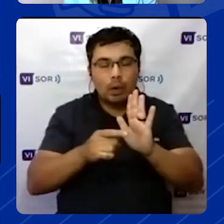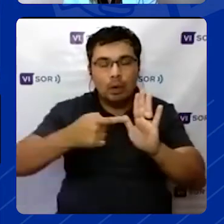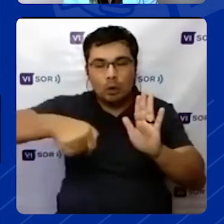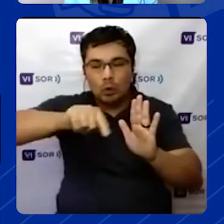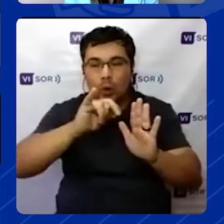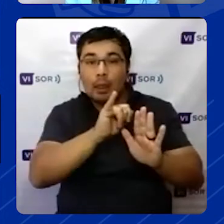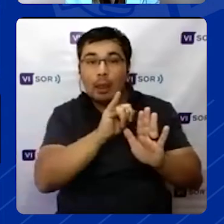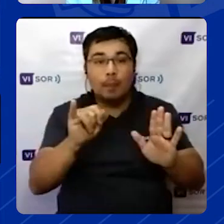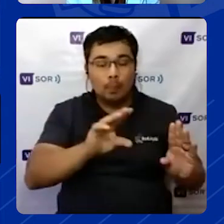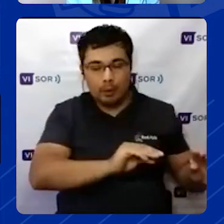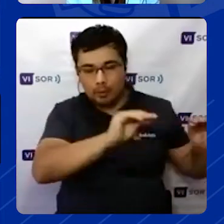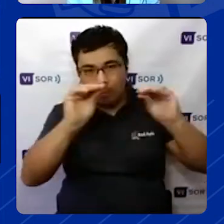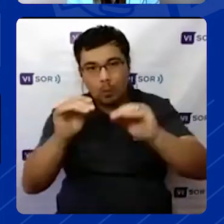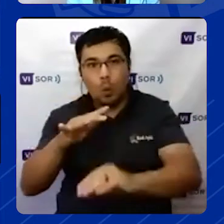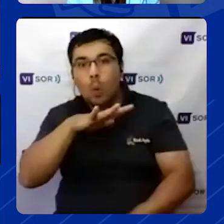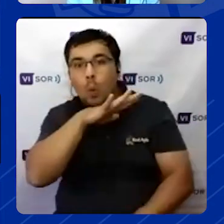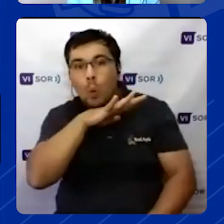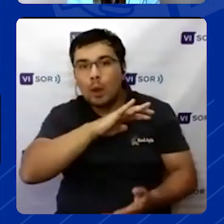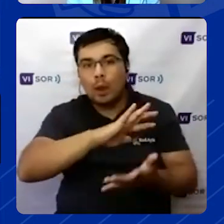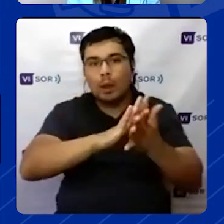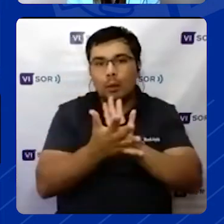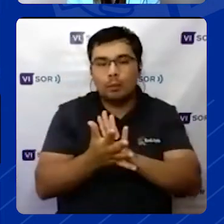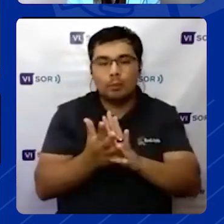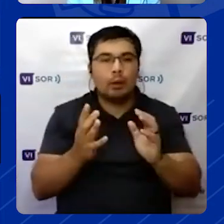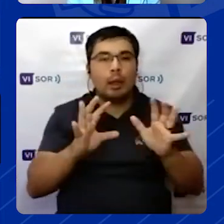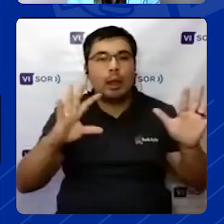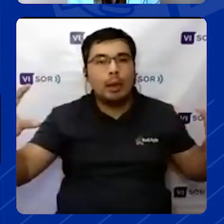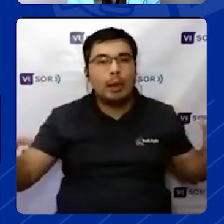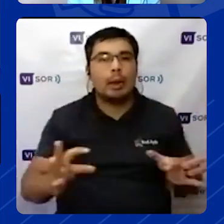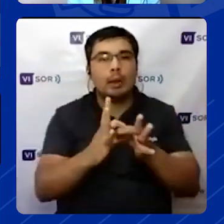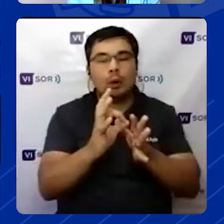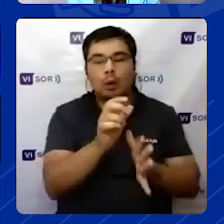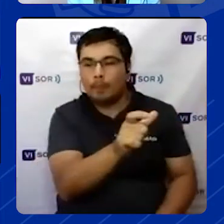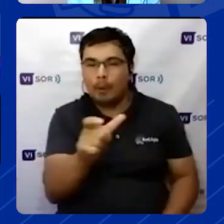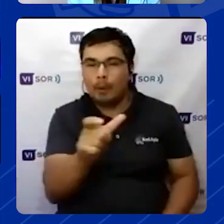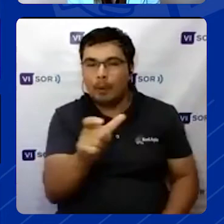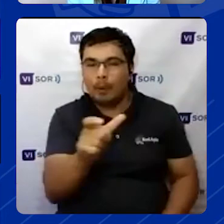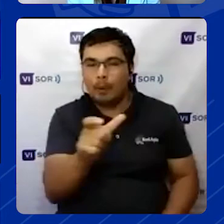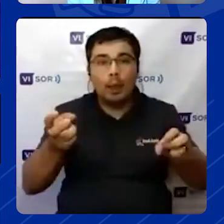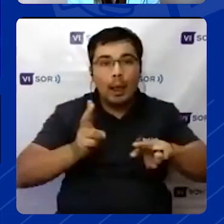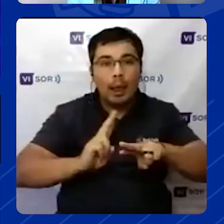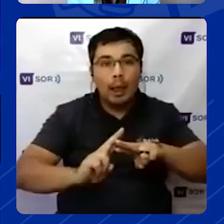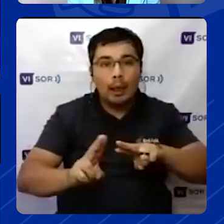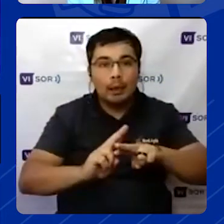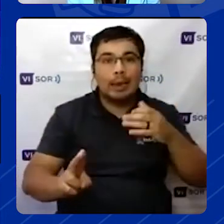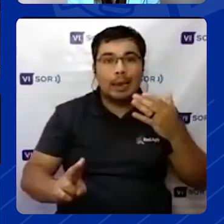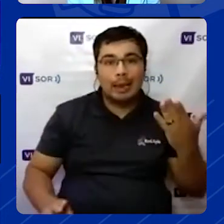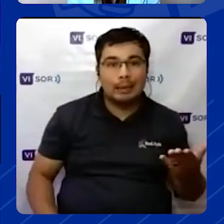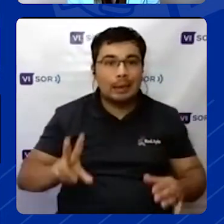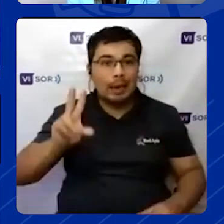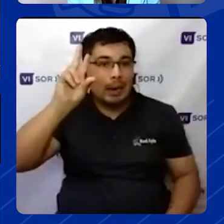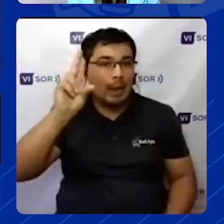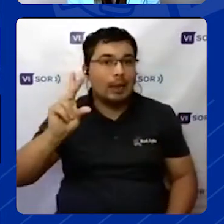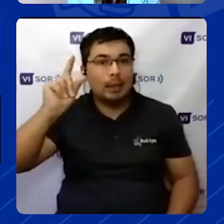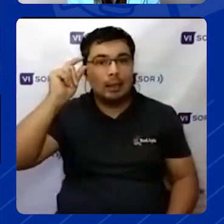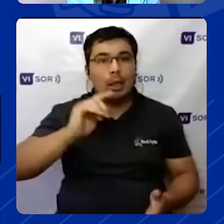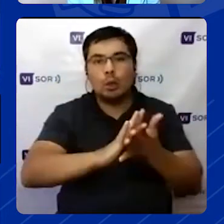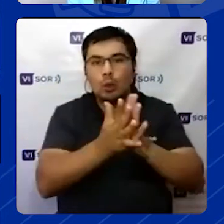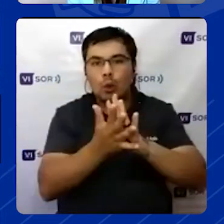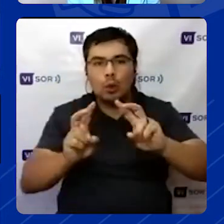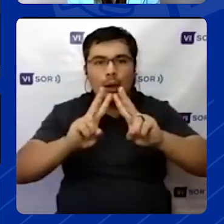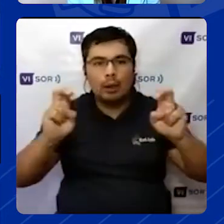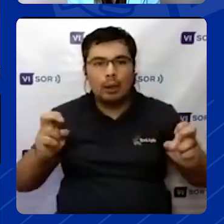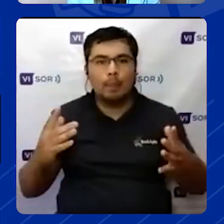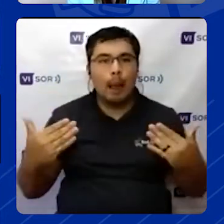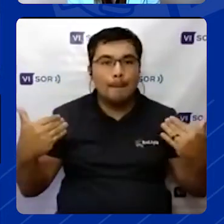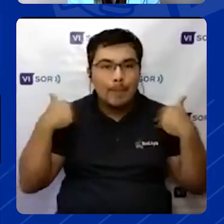sobre todo en relación con lo que cada estudiante esté haciendo. Esa es la idea de tener estas actividades prácticas para que cada uno pueda definir, por ejemplo, si yo